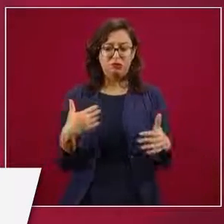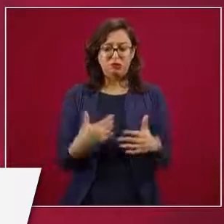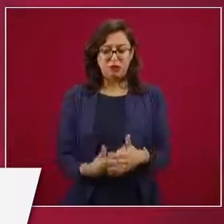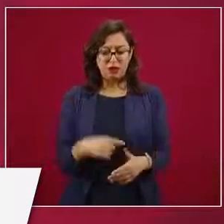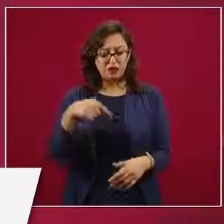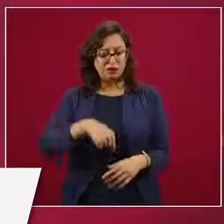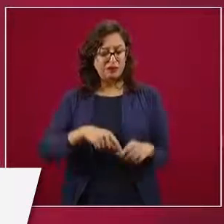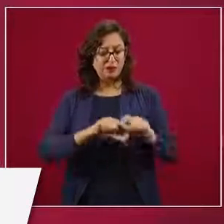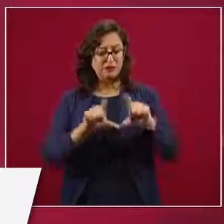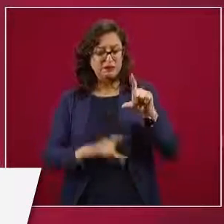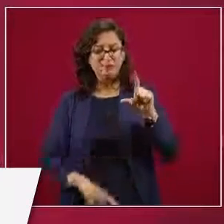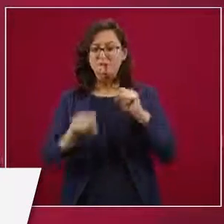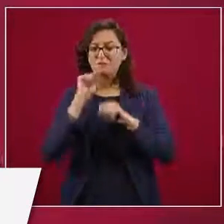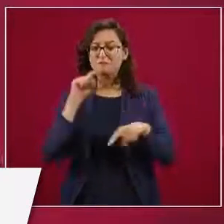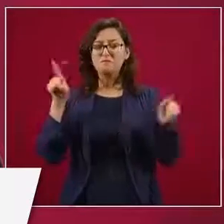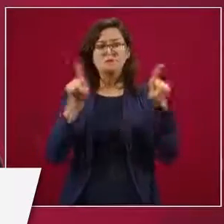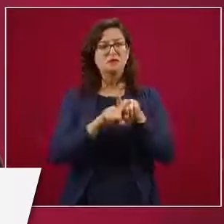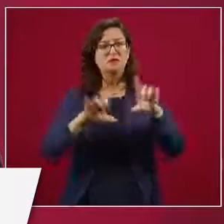México y en el mundo.